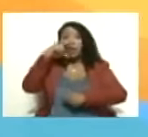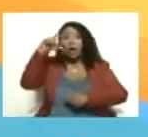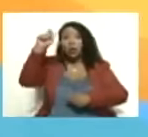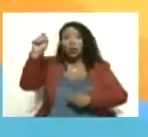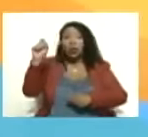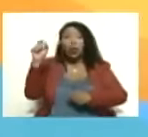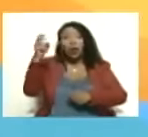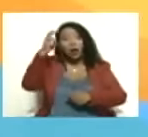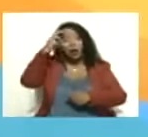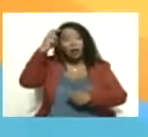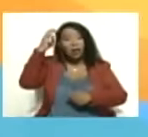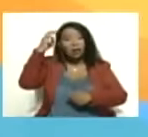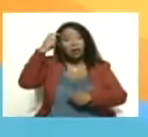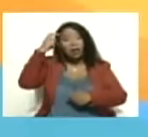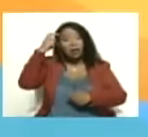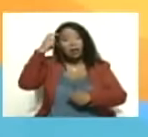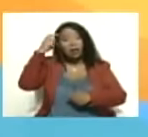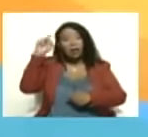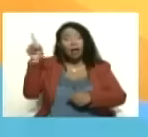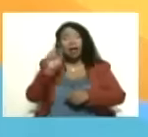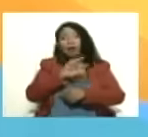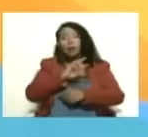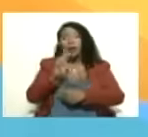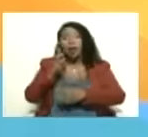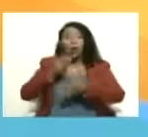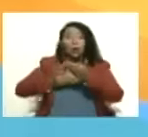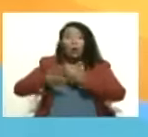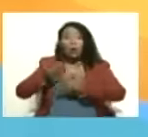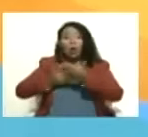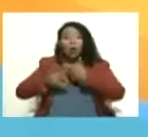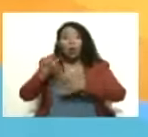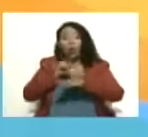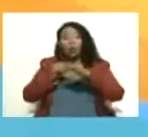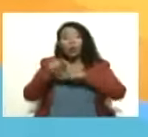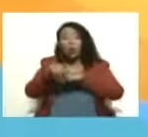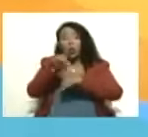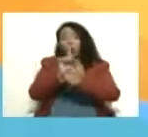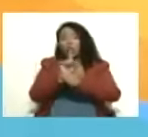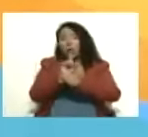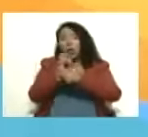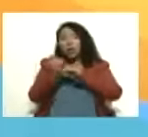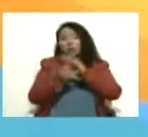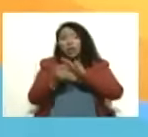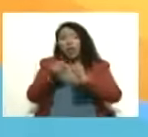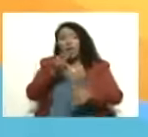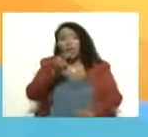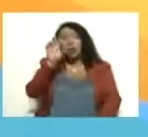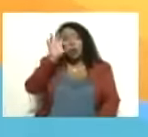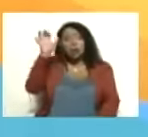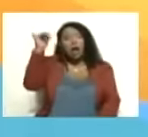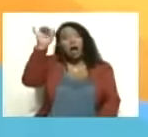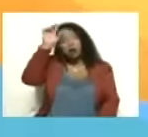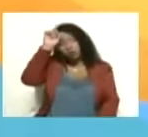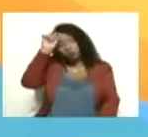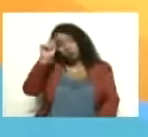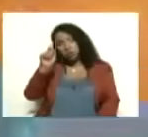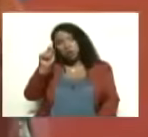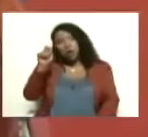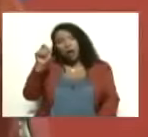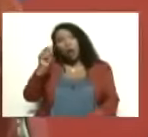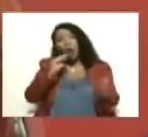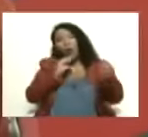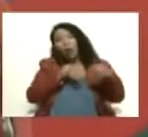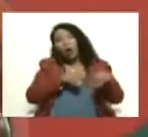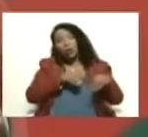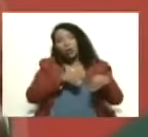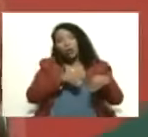la canciller de la República Cooperativa de Guyana señalando que el único instrumento que ambos países reconocen es el acuerdo de Ginebra